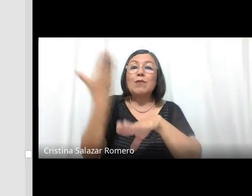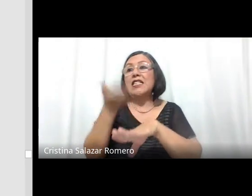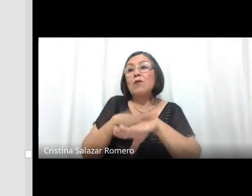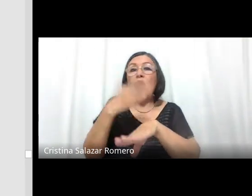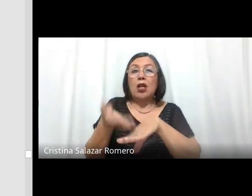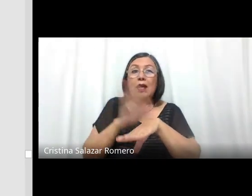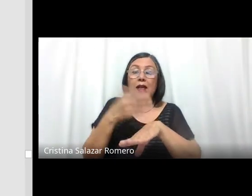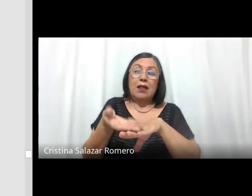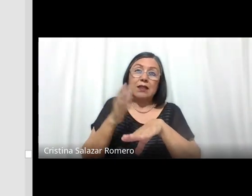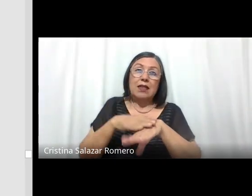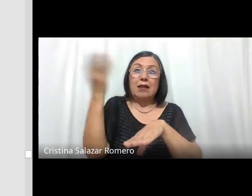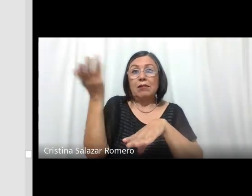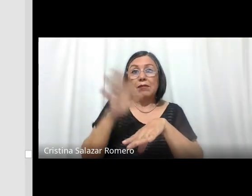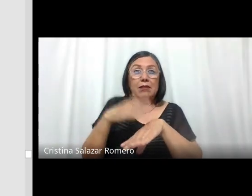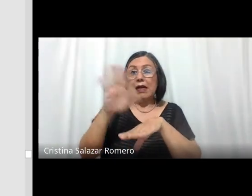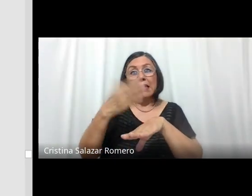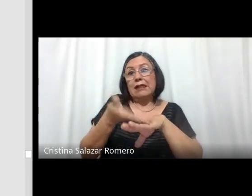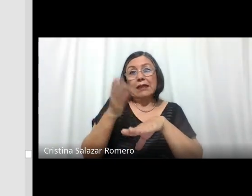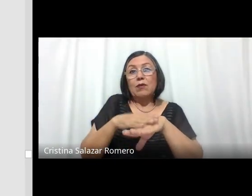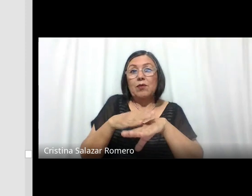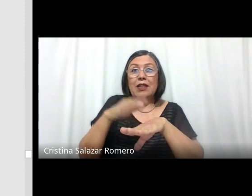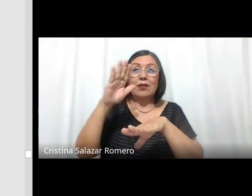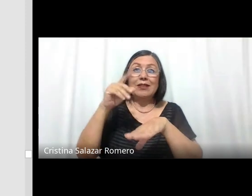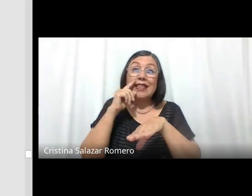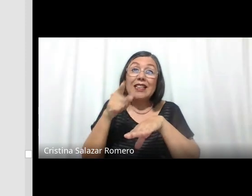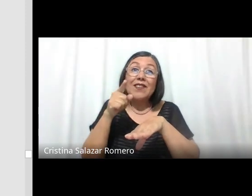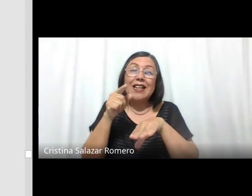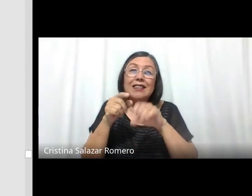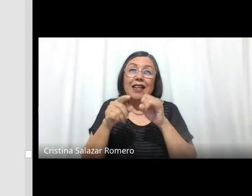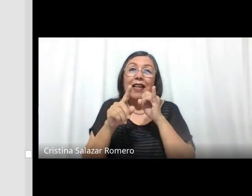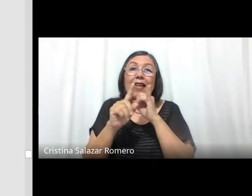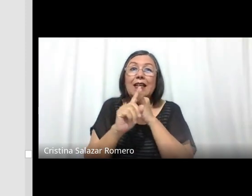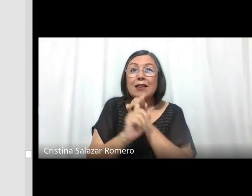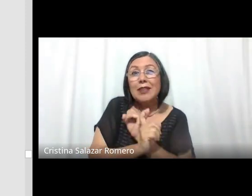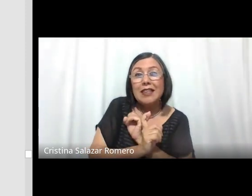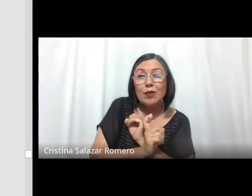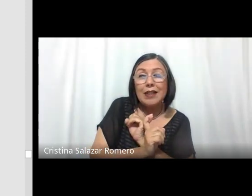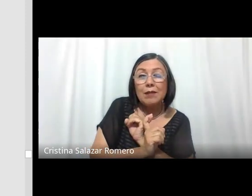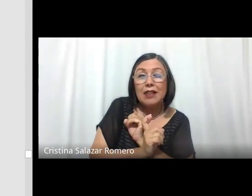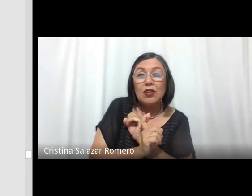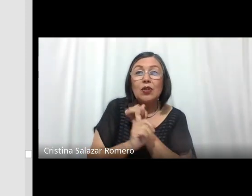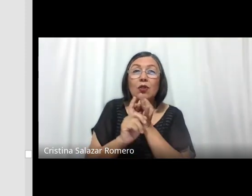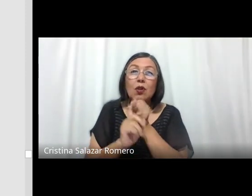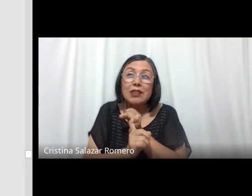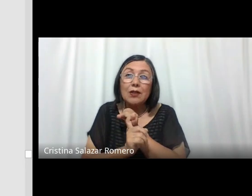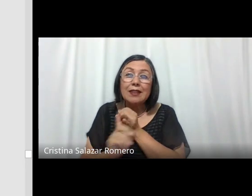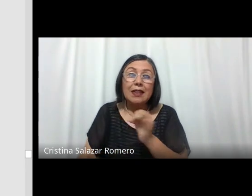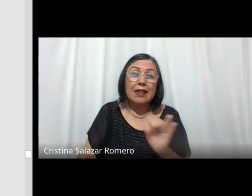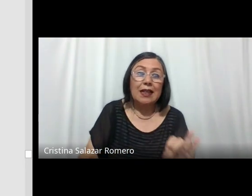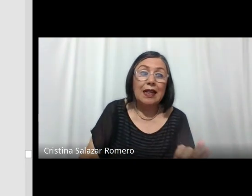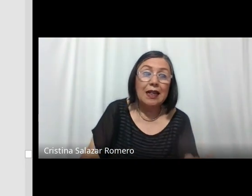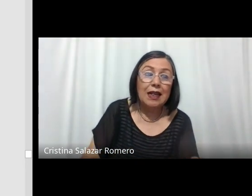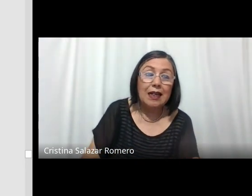dé lo mismo hacer el movimiento. Tienen que fijarse cuál es la forma de la mano cómo está